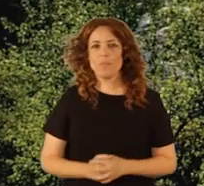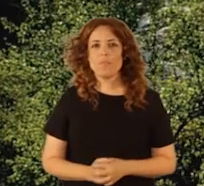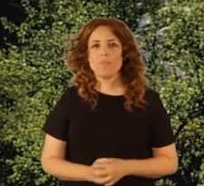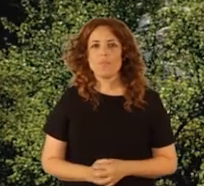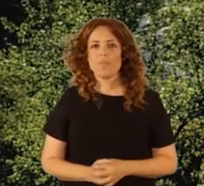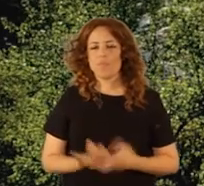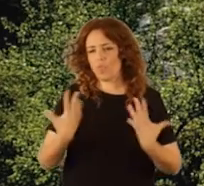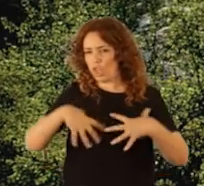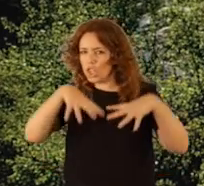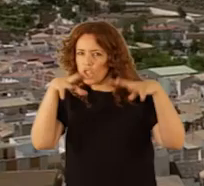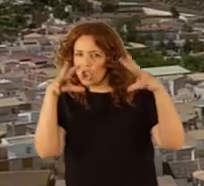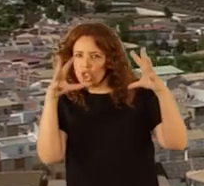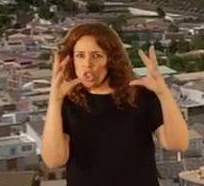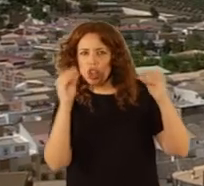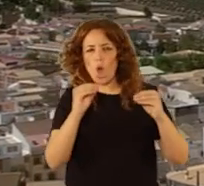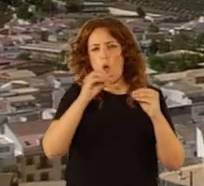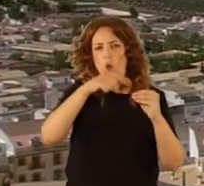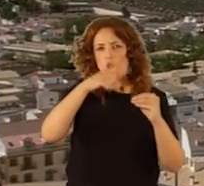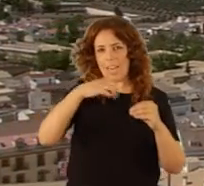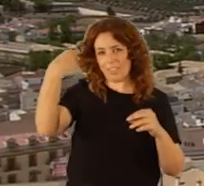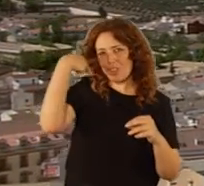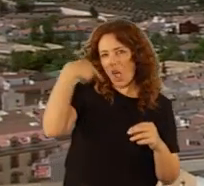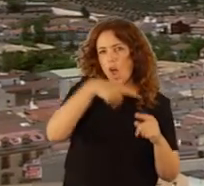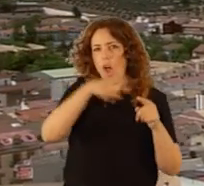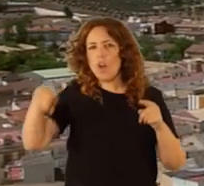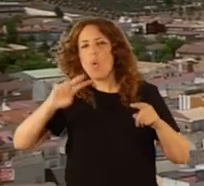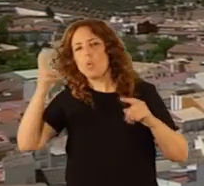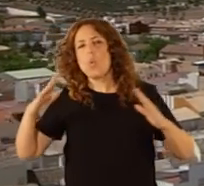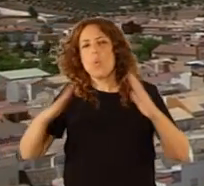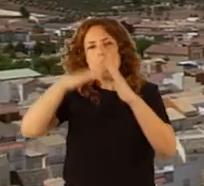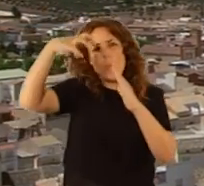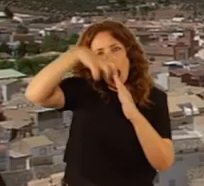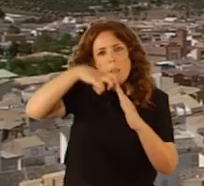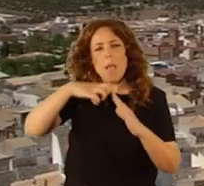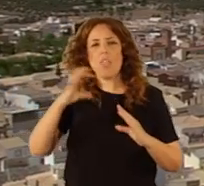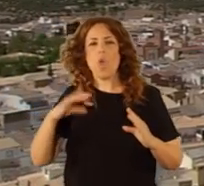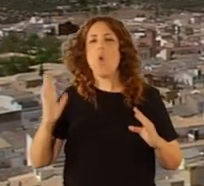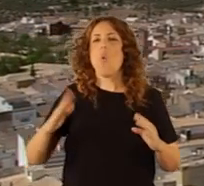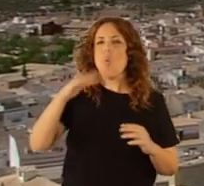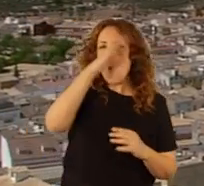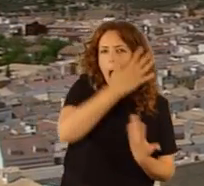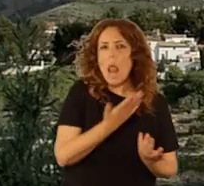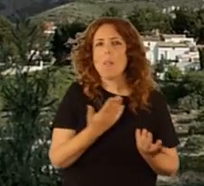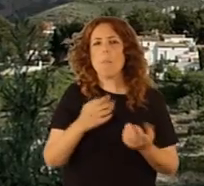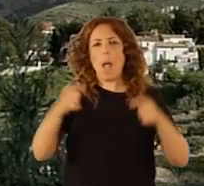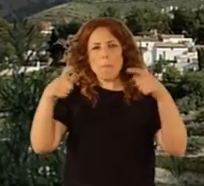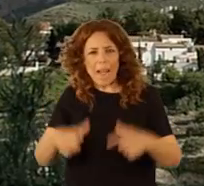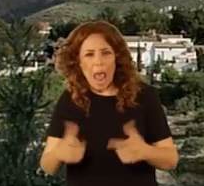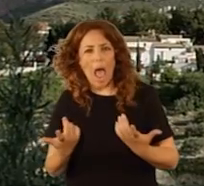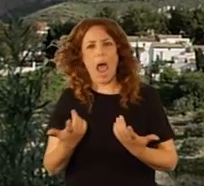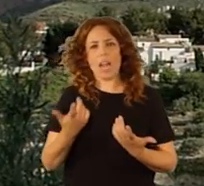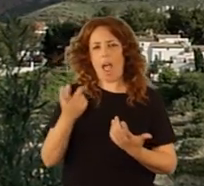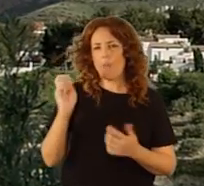barroco Torres vezmar y garcíez belmez de la moraleda huelma pegalajar y